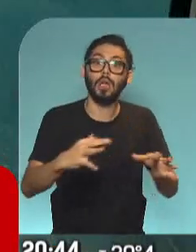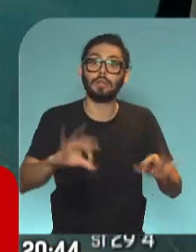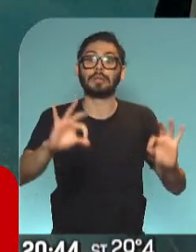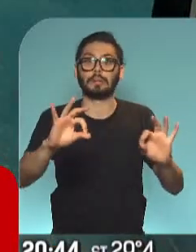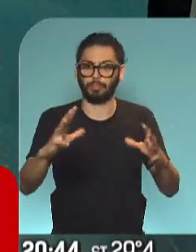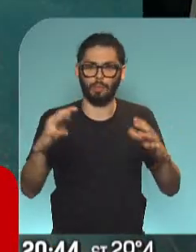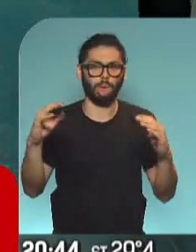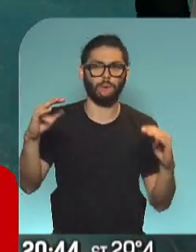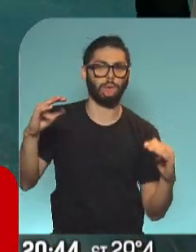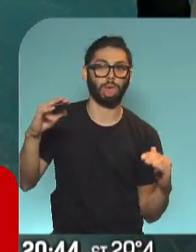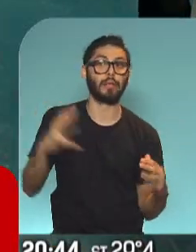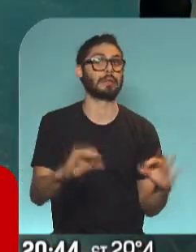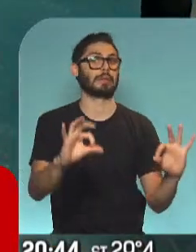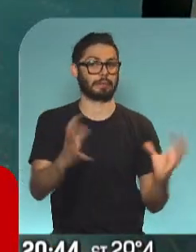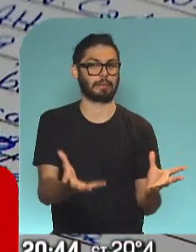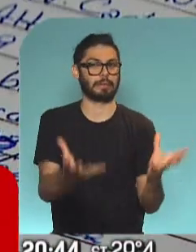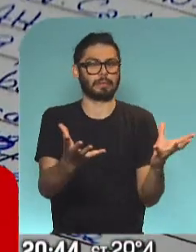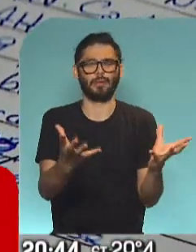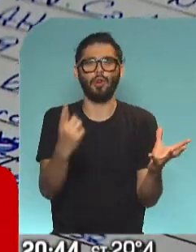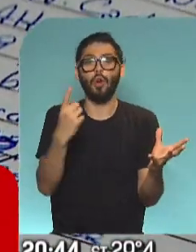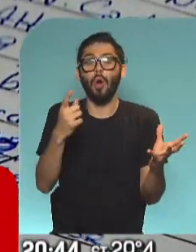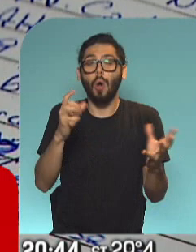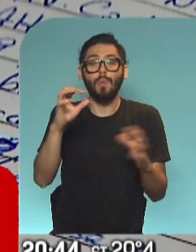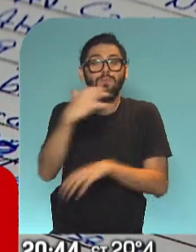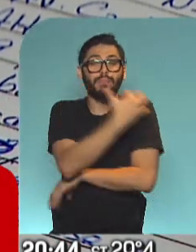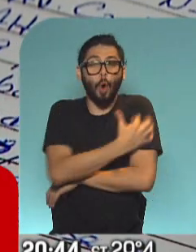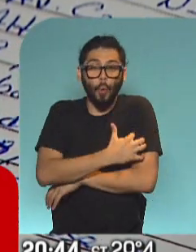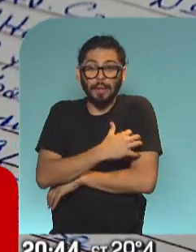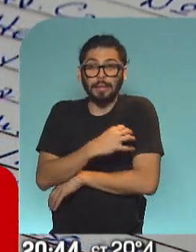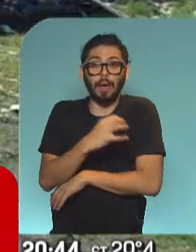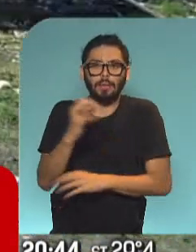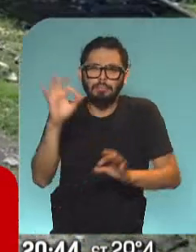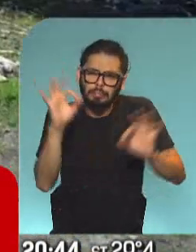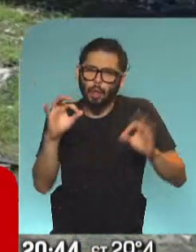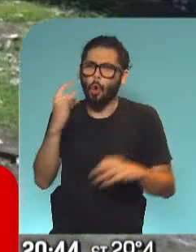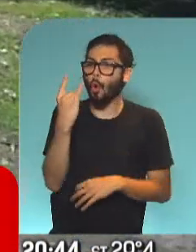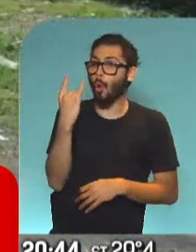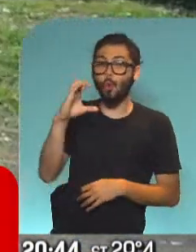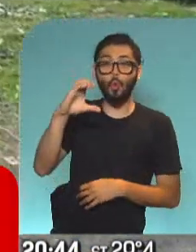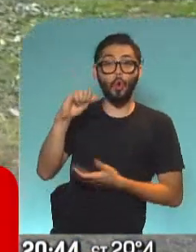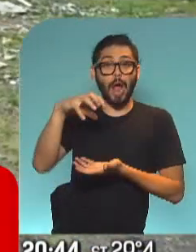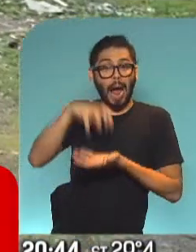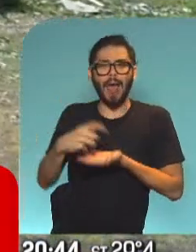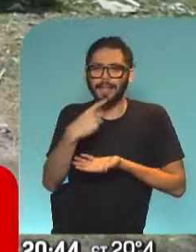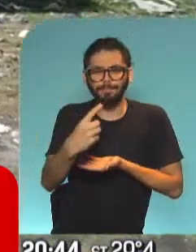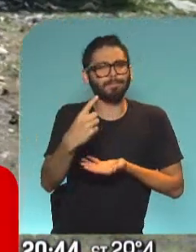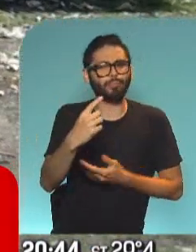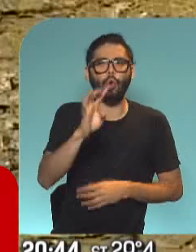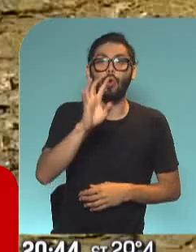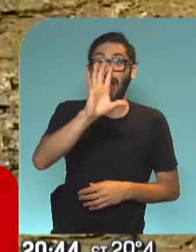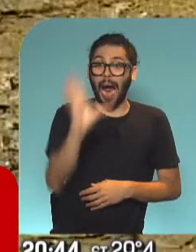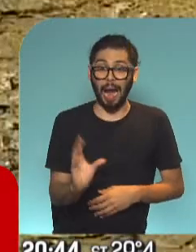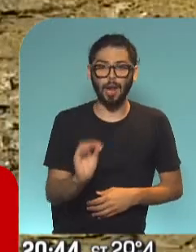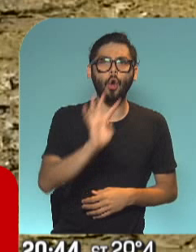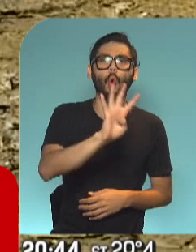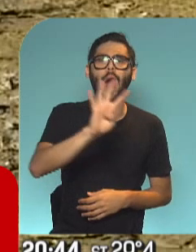el último dato de pobreza publicado por el Observatorio de UCA es preocupante. Un 44,2% de la población